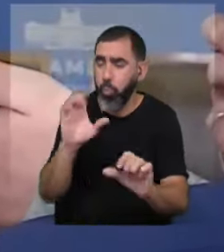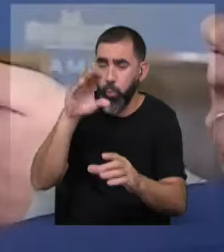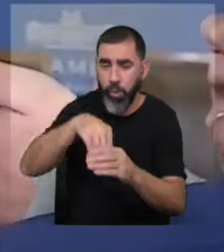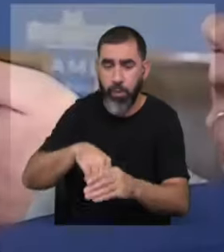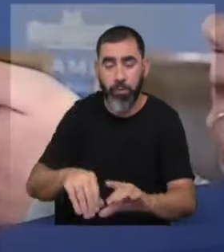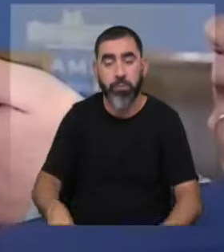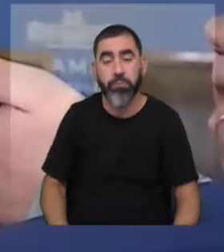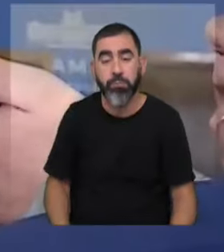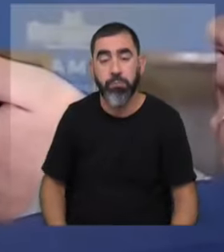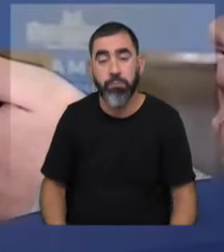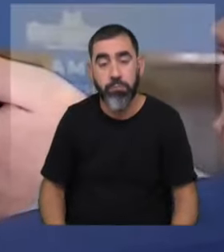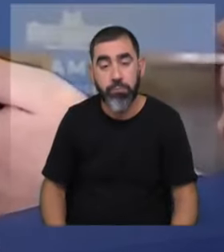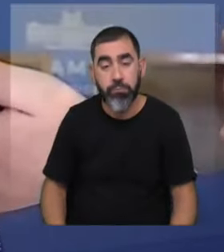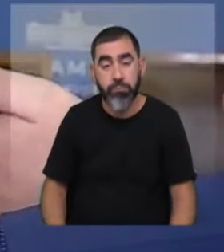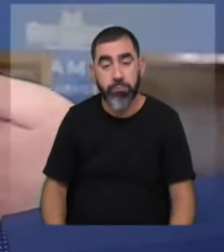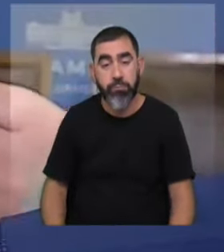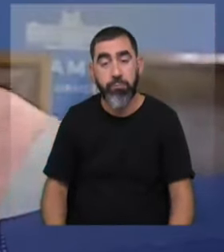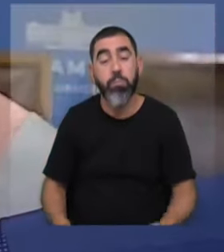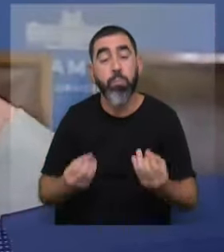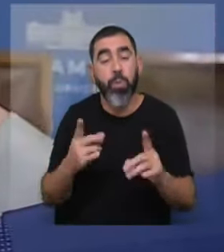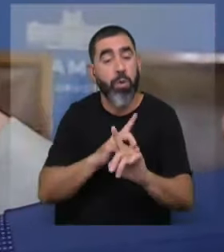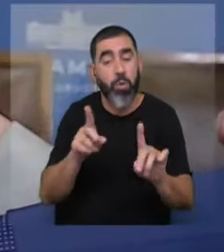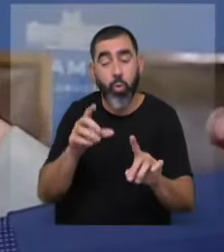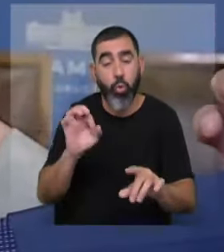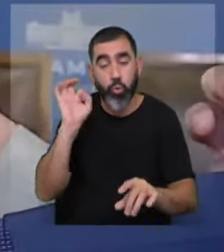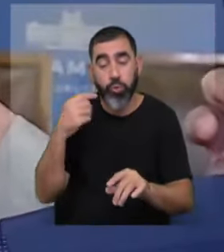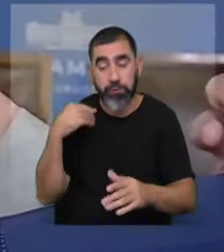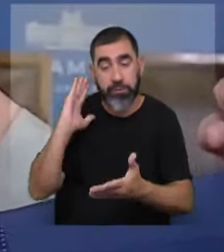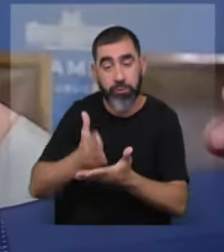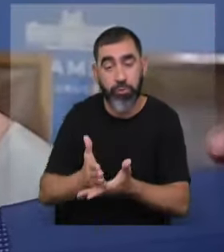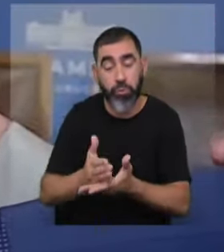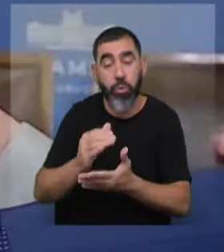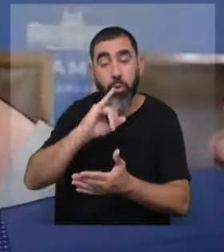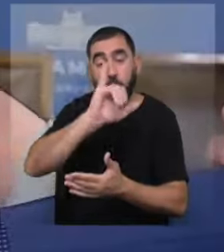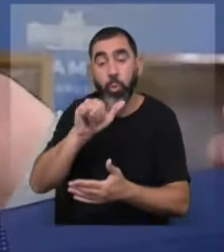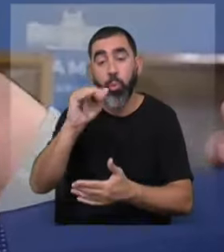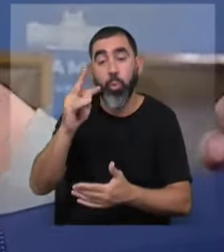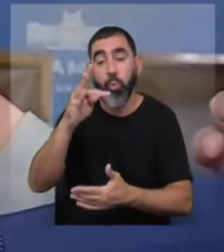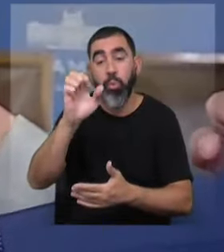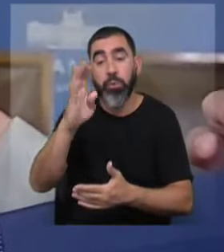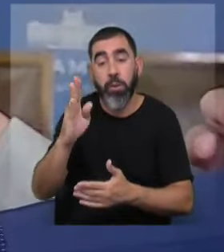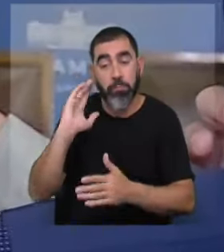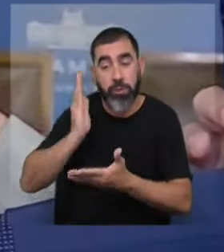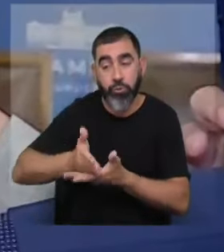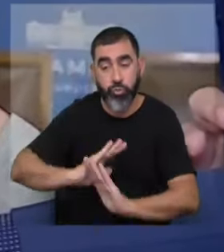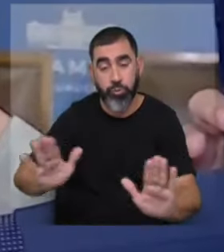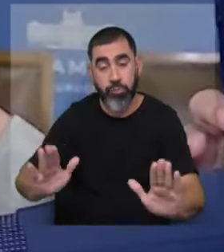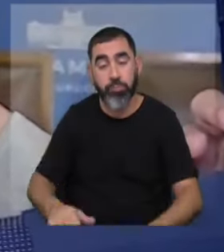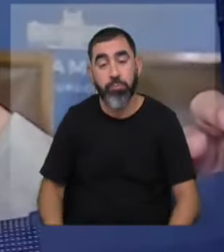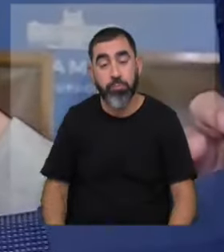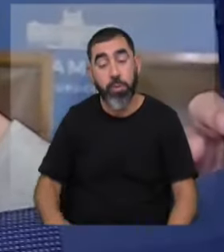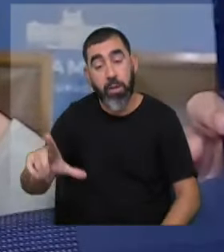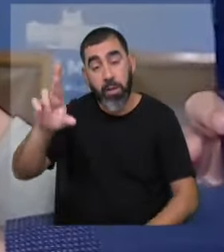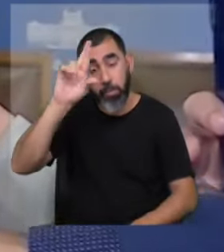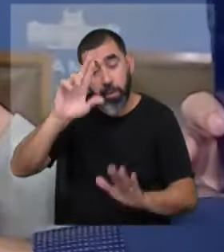materia, dado que no es el cuerpo el que aplica la sanción, sino que es la Junta de Transparencia y Ética Pública, cumpliendo una ley